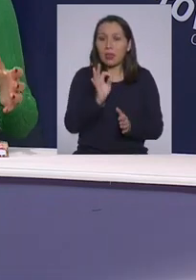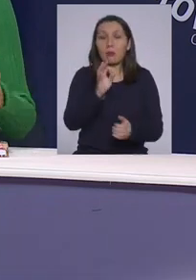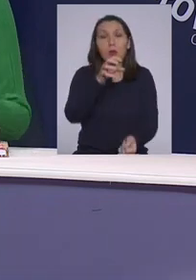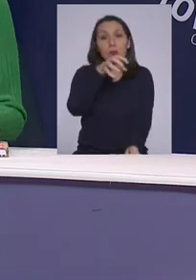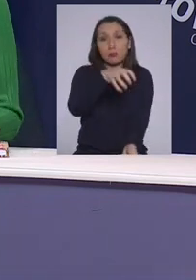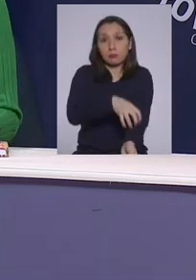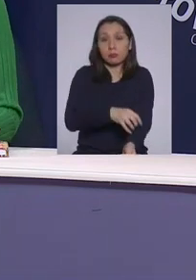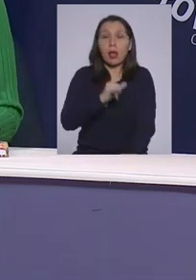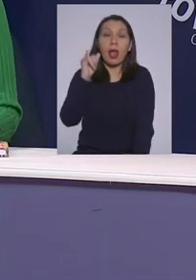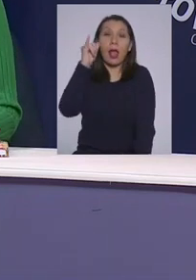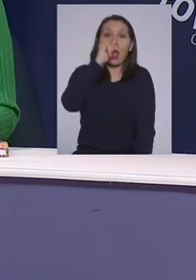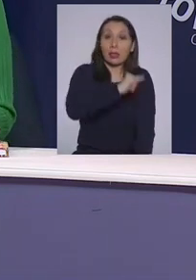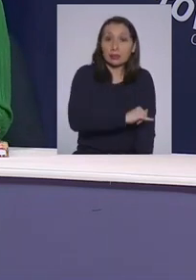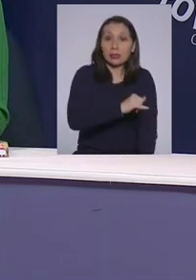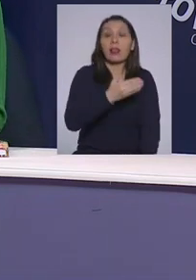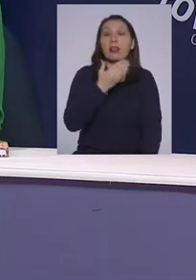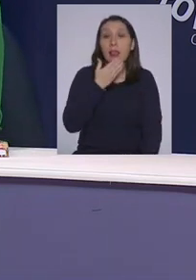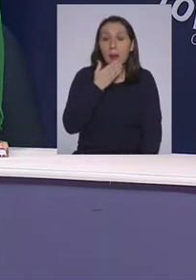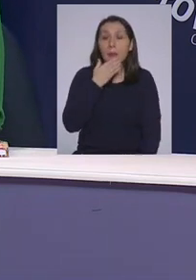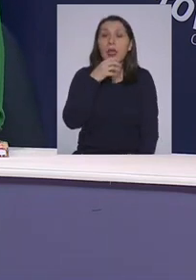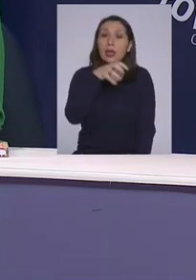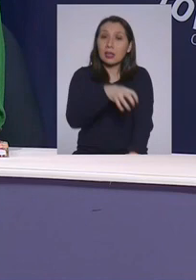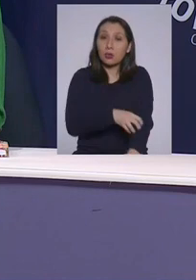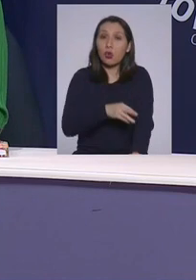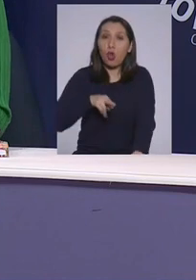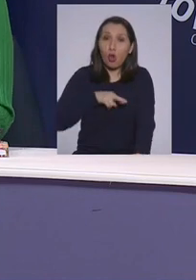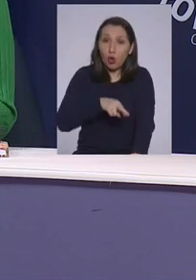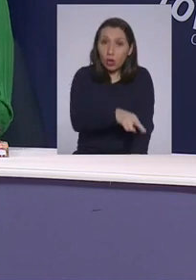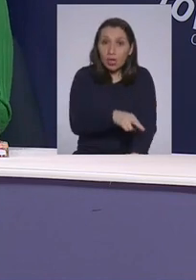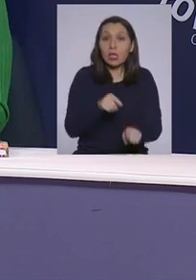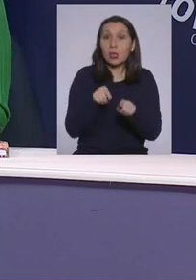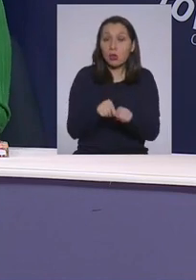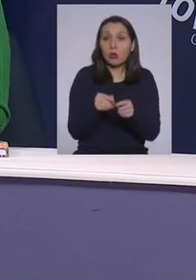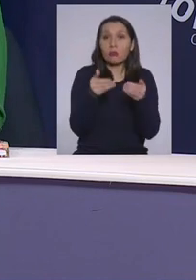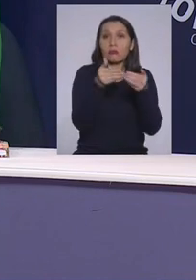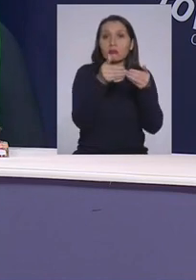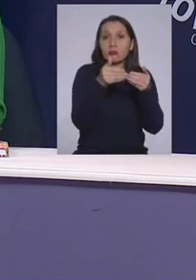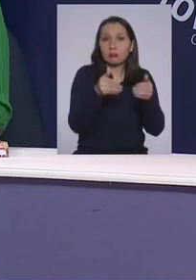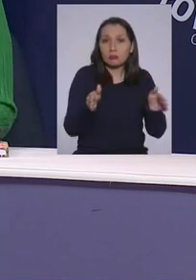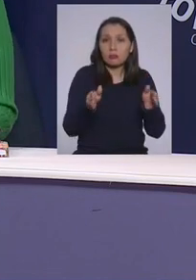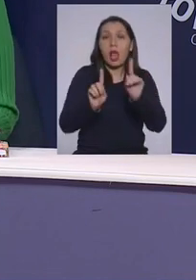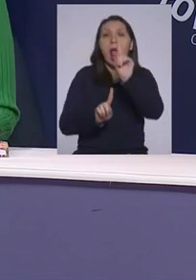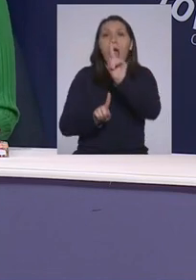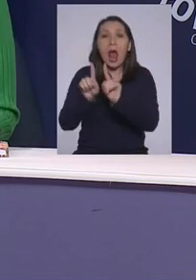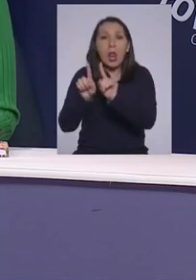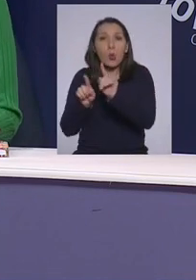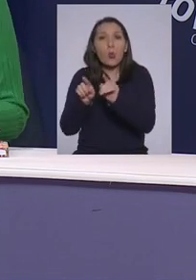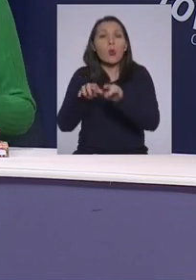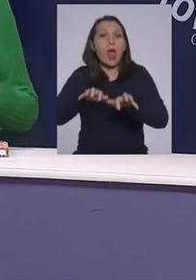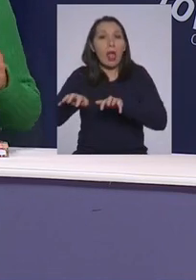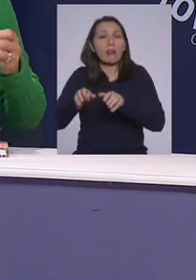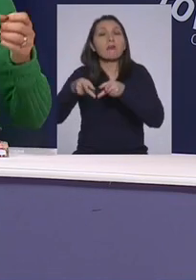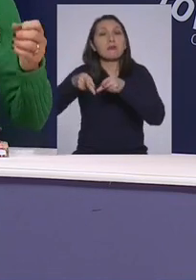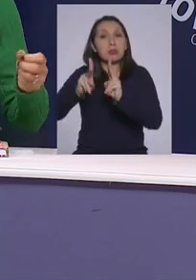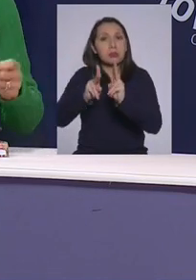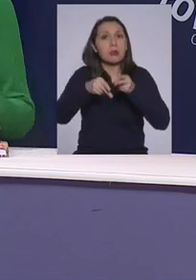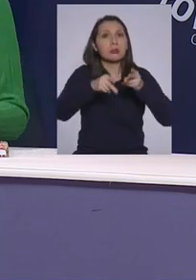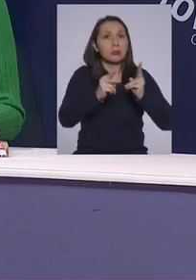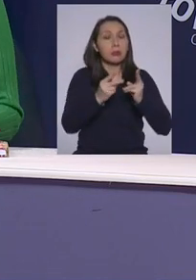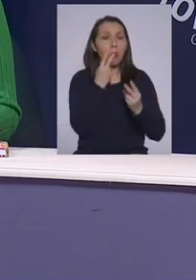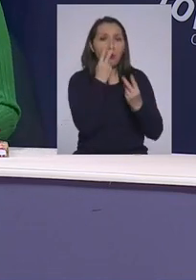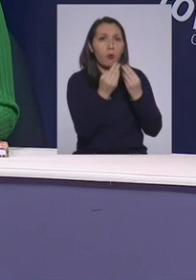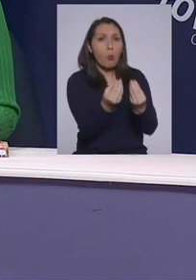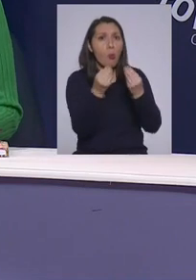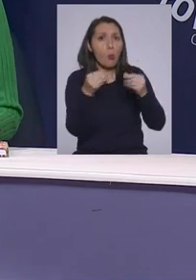regiones de Aysén y también en las regiones de Los Ríos, la apertura de ciertas actividades debido a la muy